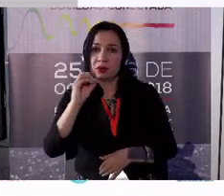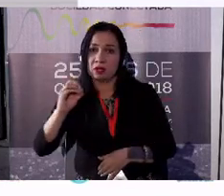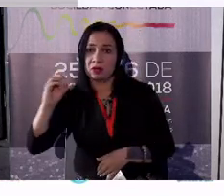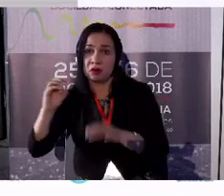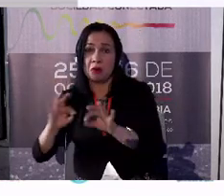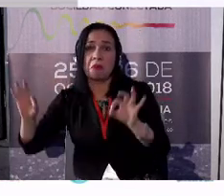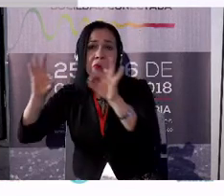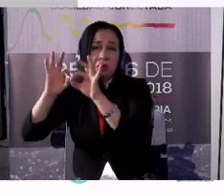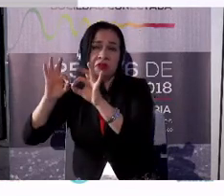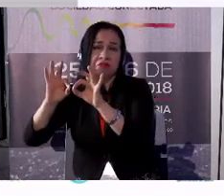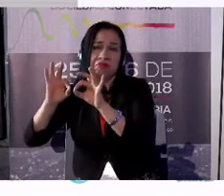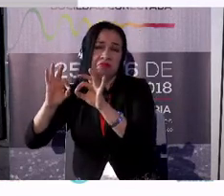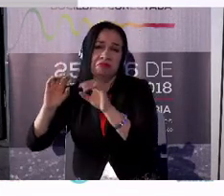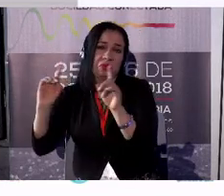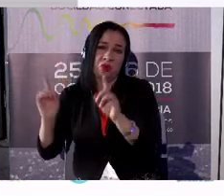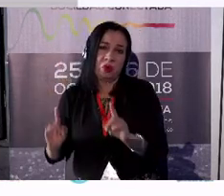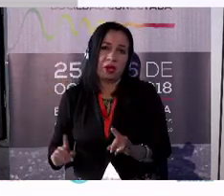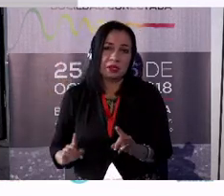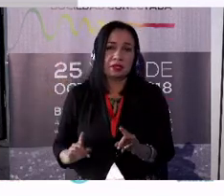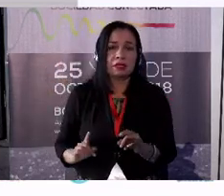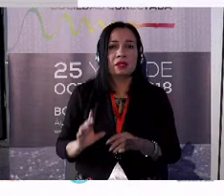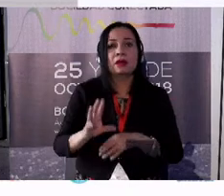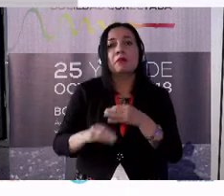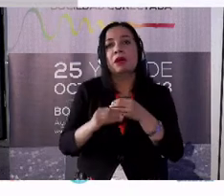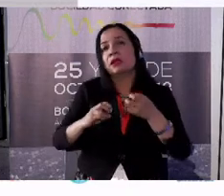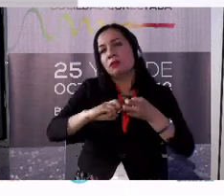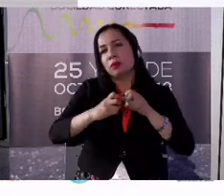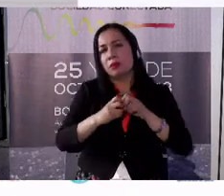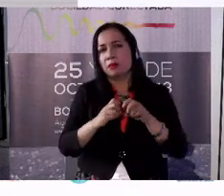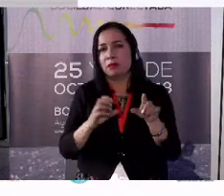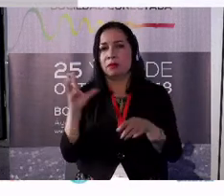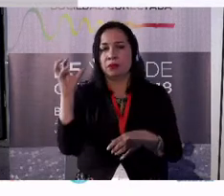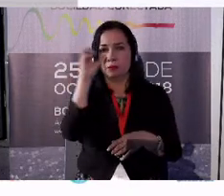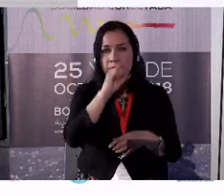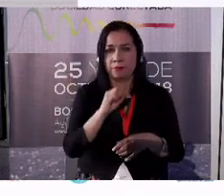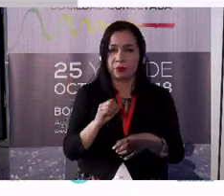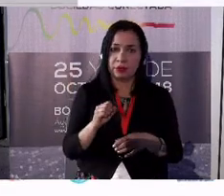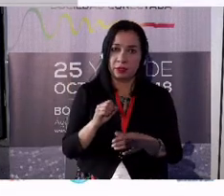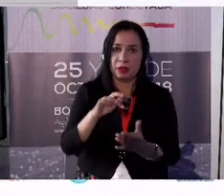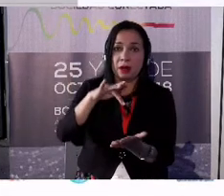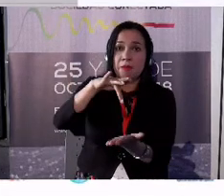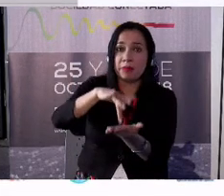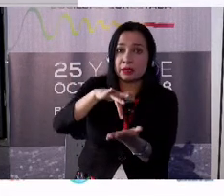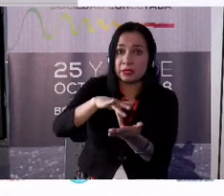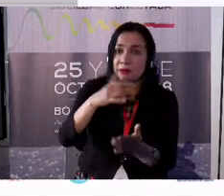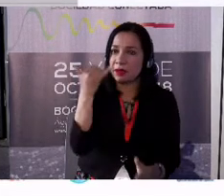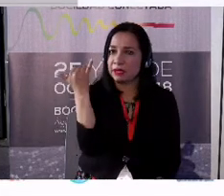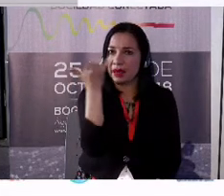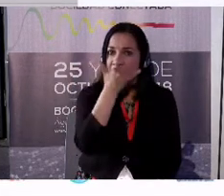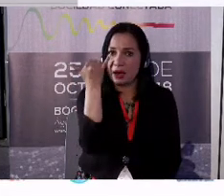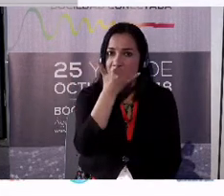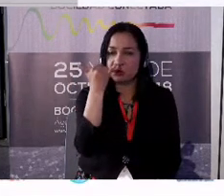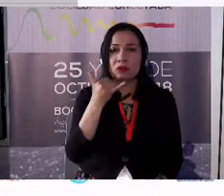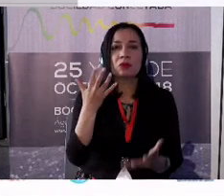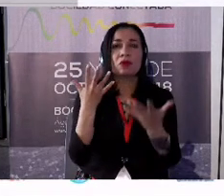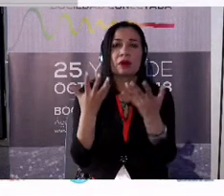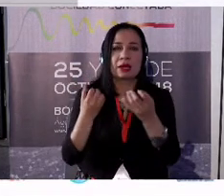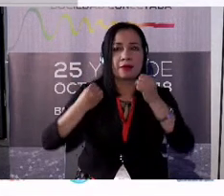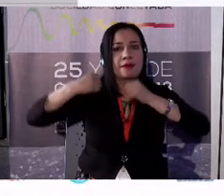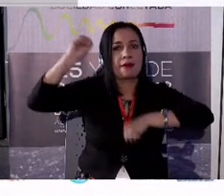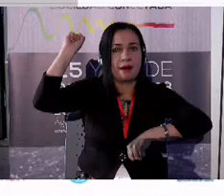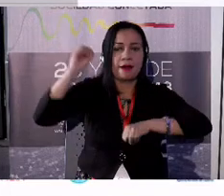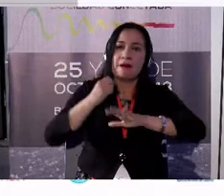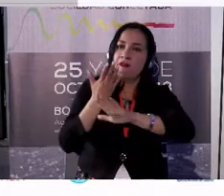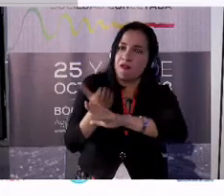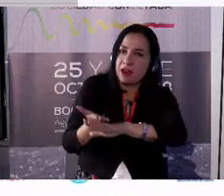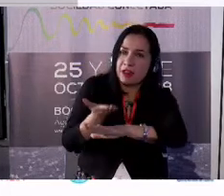Y el otro problema, si ustedes se dan cuenta, el participante azul estuvo todo el tiempo tratando de ganarse, estuvo haciendo